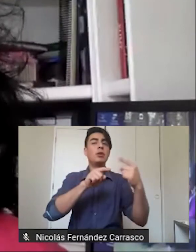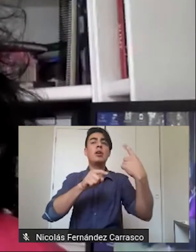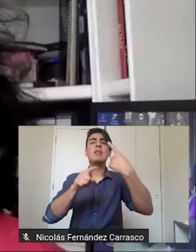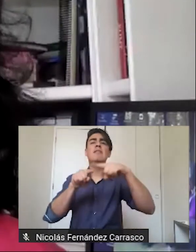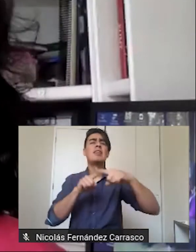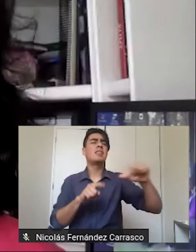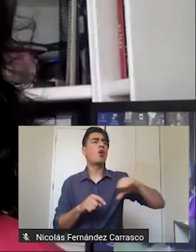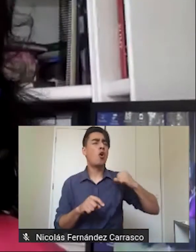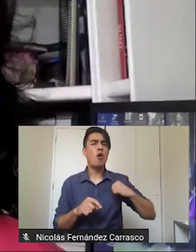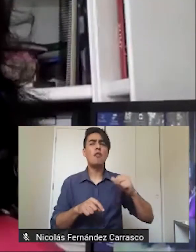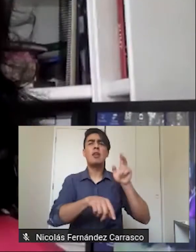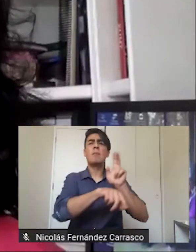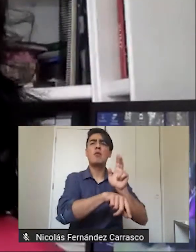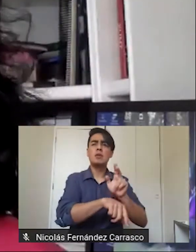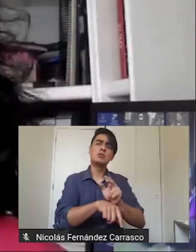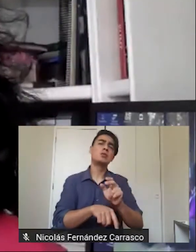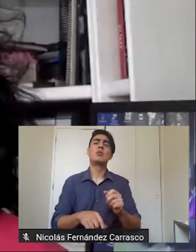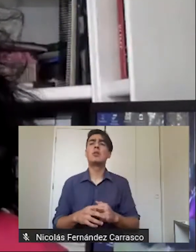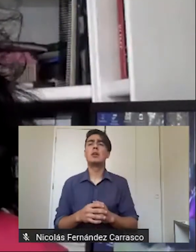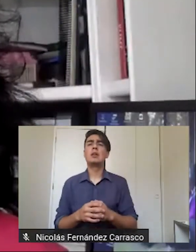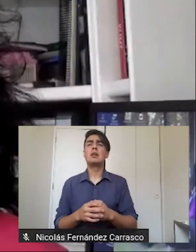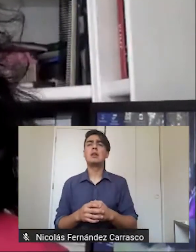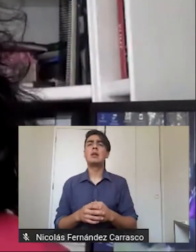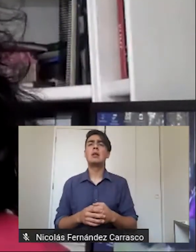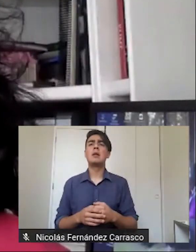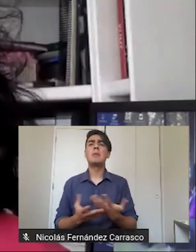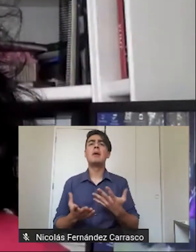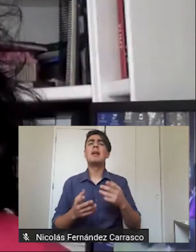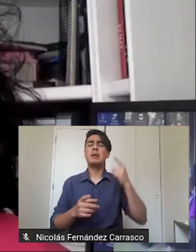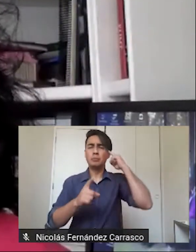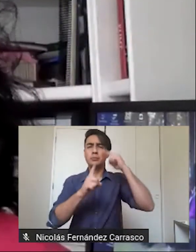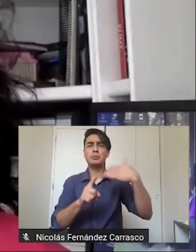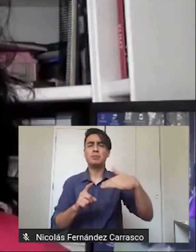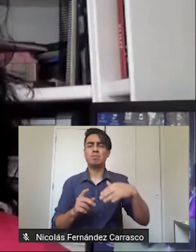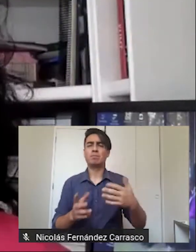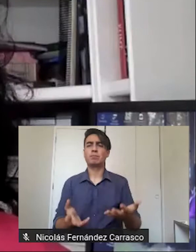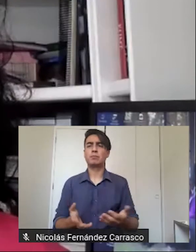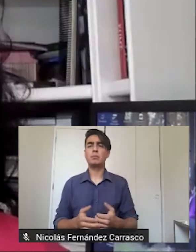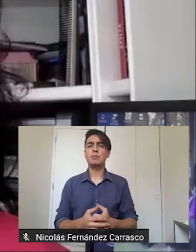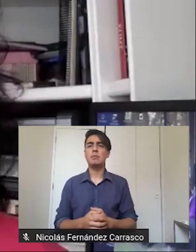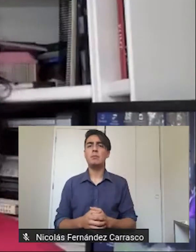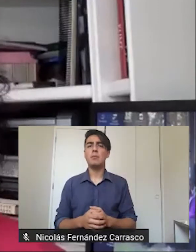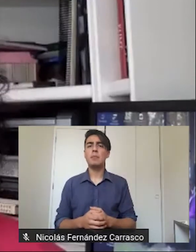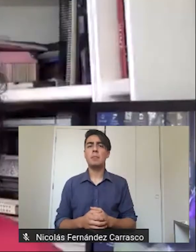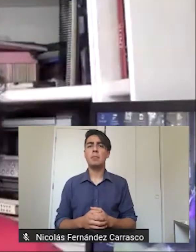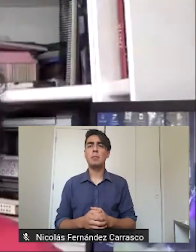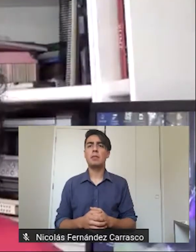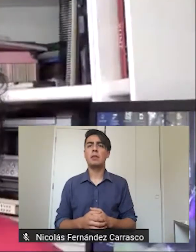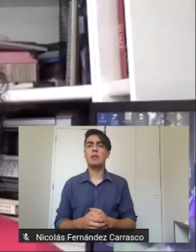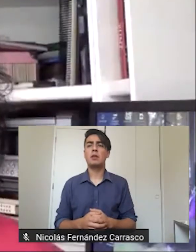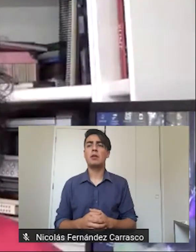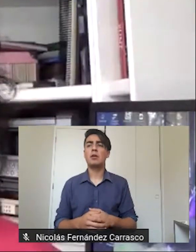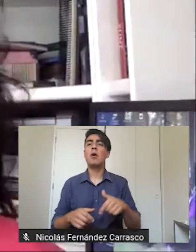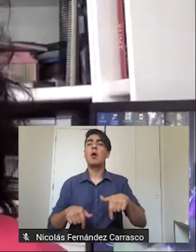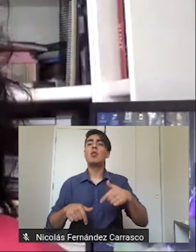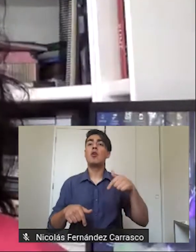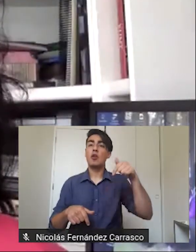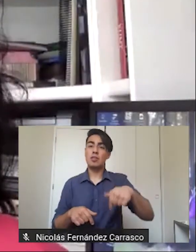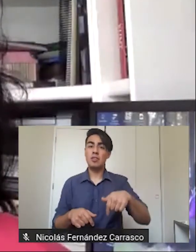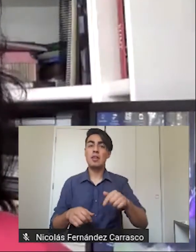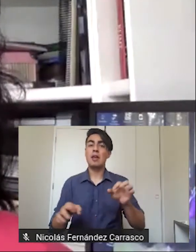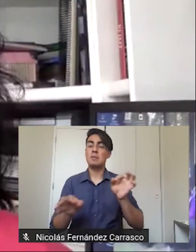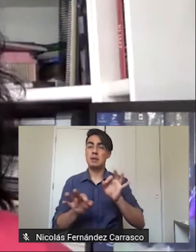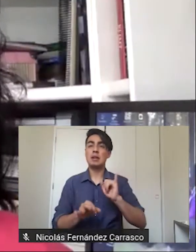permitirá generar un nuevo espacio. Tenemos la convicción de que la convivencia es el espacio social en el que habitamos y